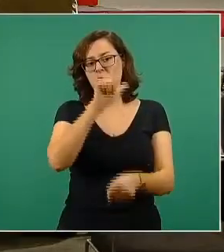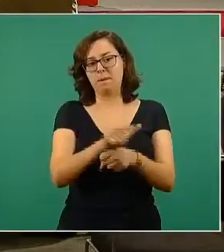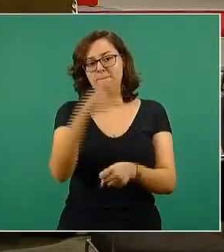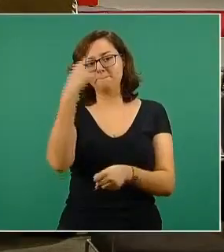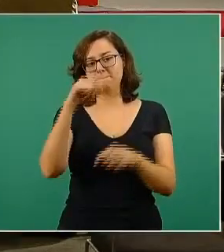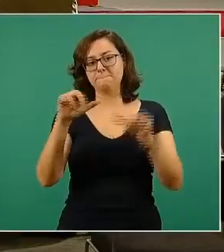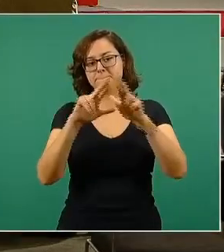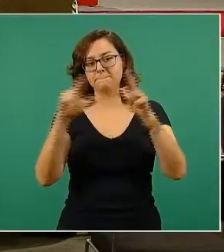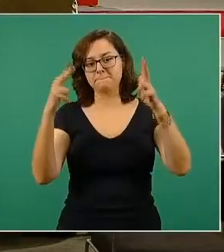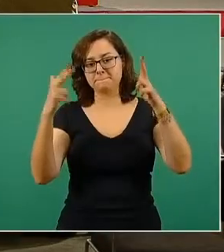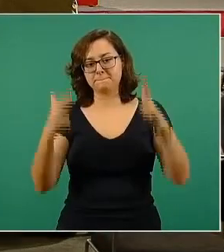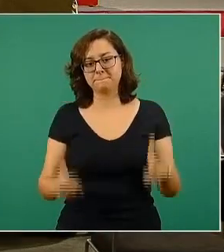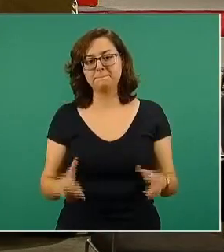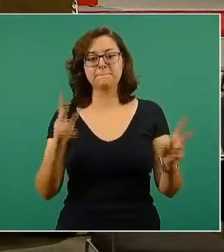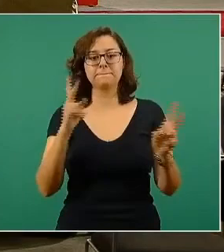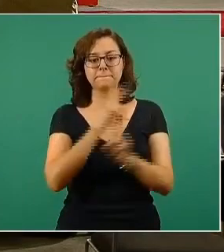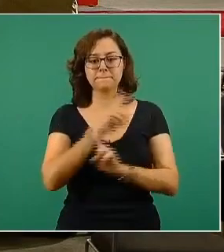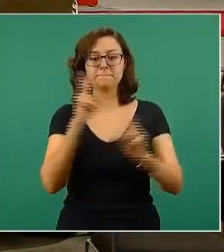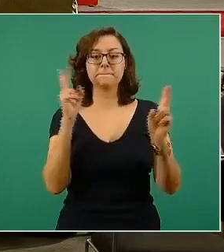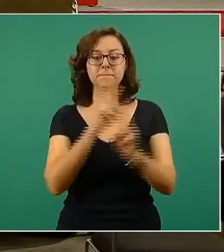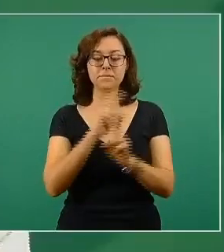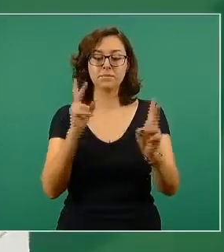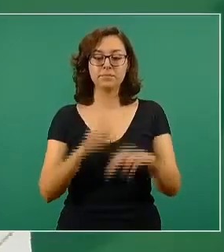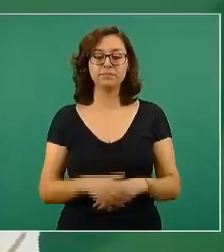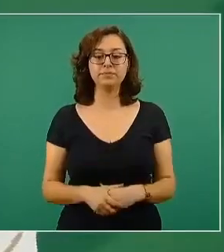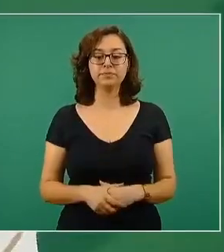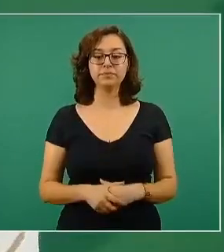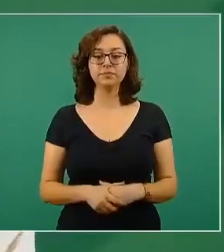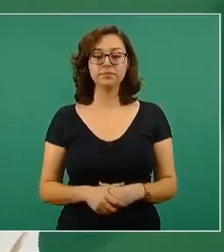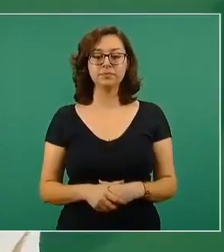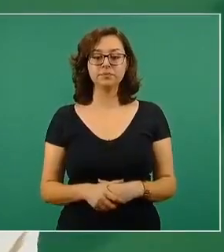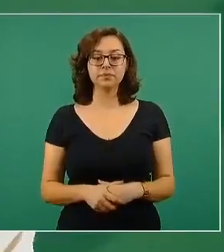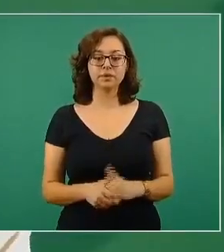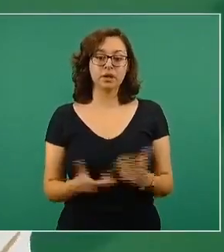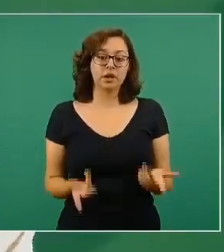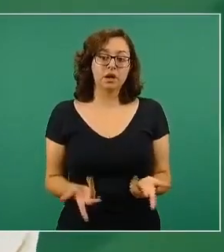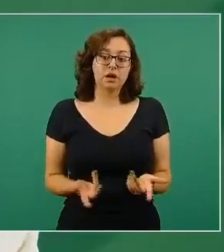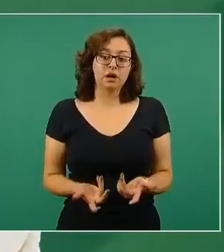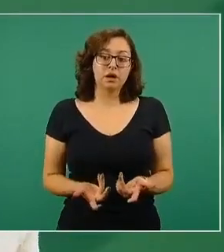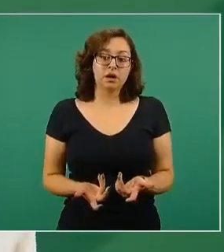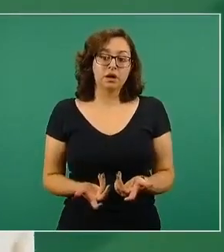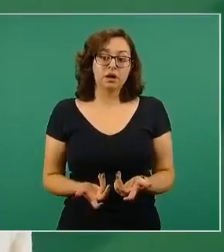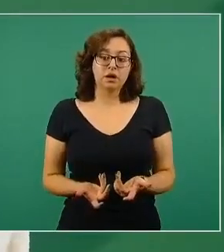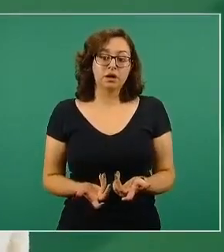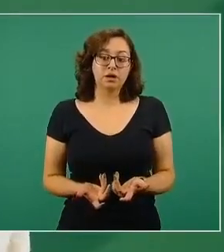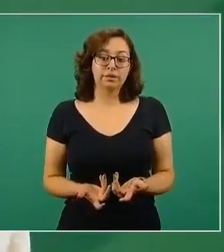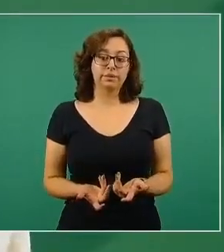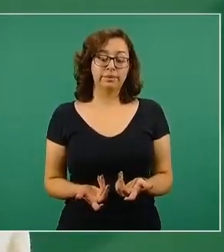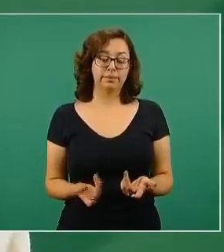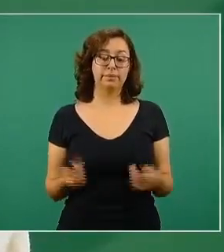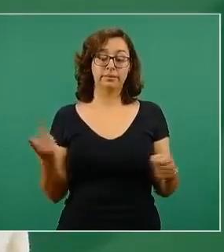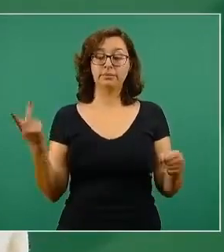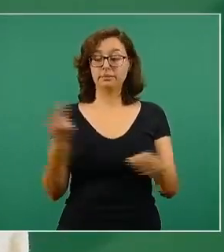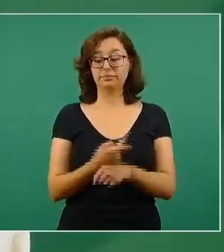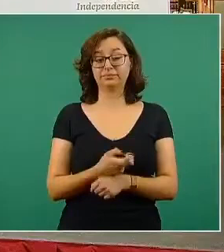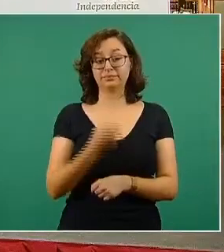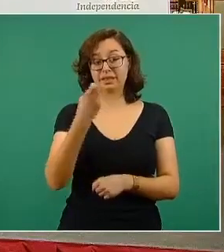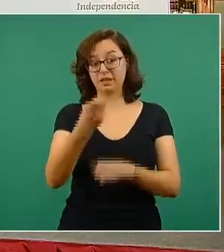rehabilitación respiratoria. He mencionado con cierto detalle porque es uno de los secuelas